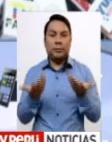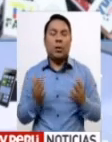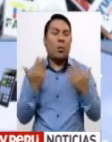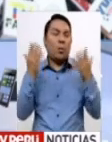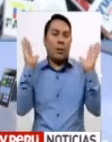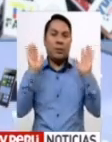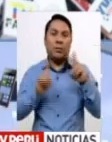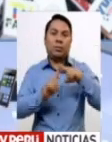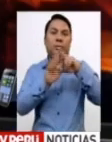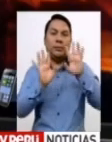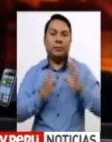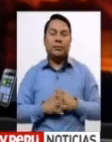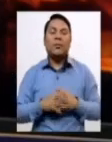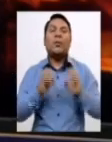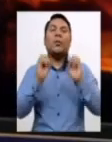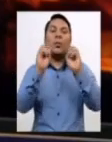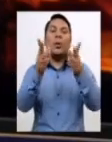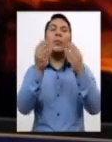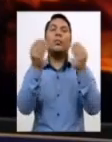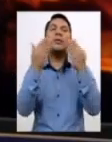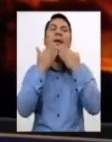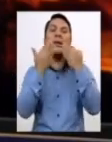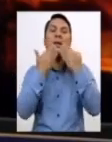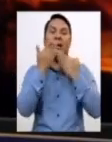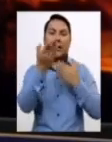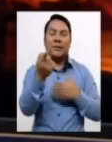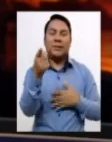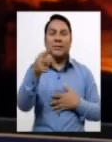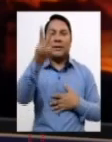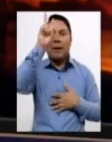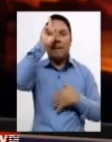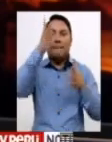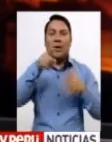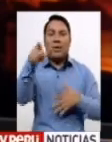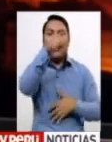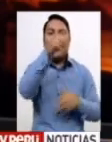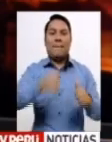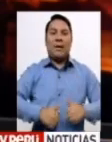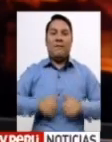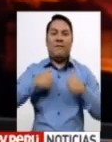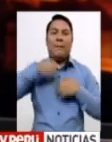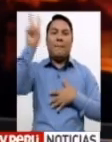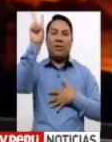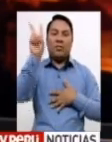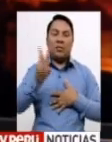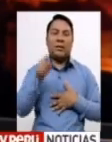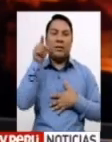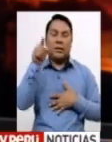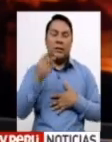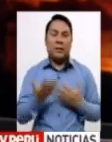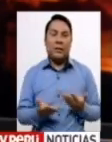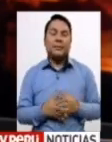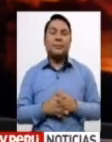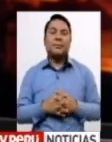Quiero agradecerle al embajador Mario López Chávez, embajador peruano en Venezuela, por esta deferencia con TV Perú Noticias.